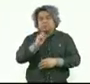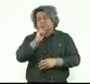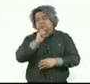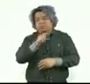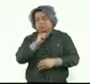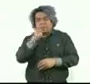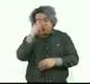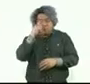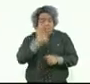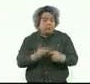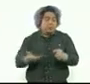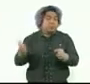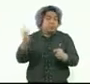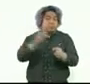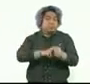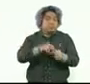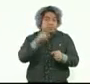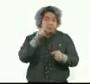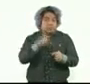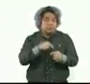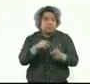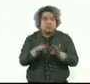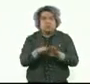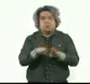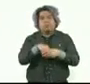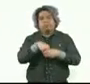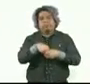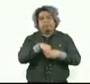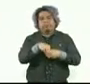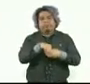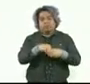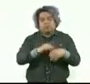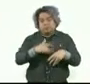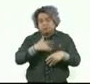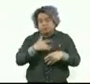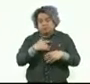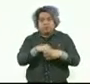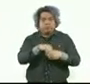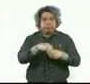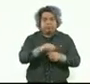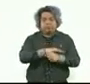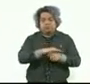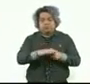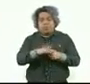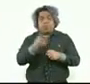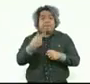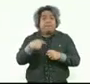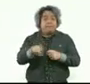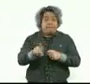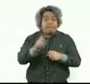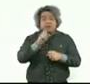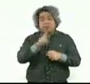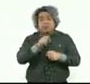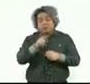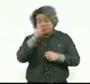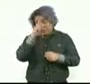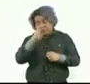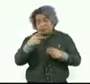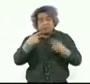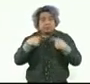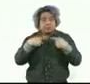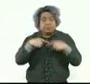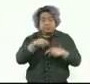los hospitales no se congestionen, pero también es para estar